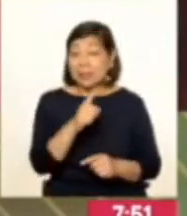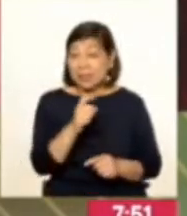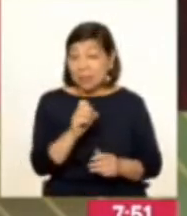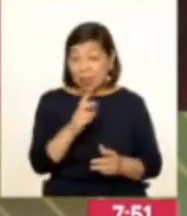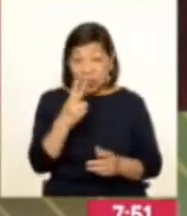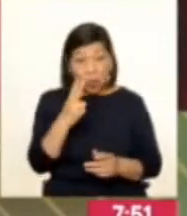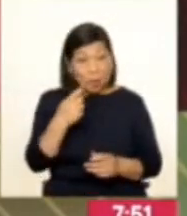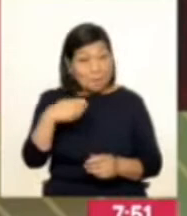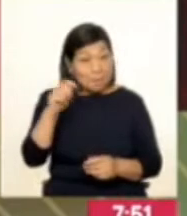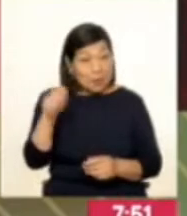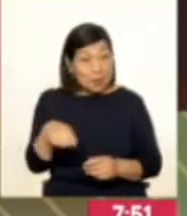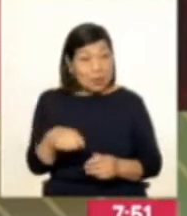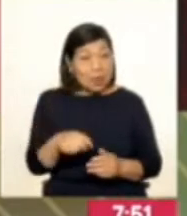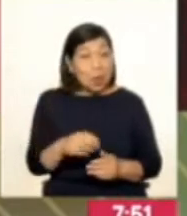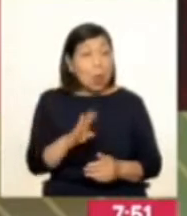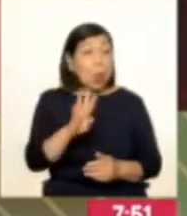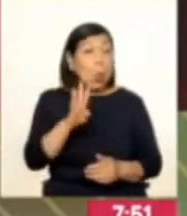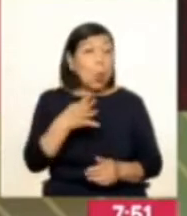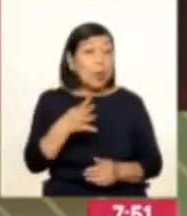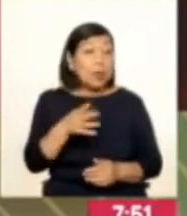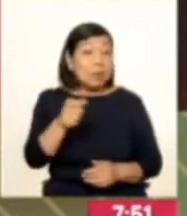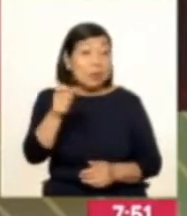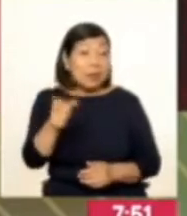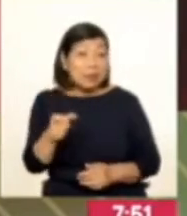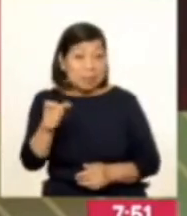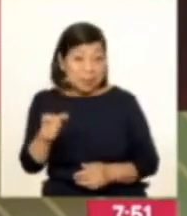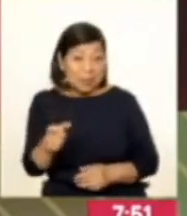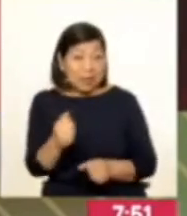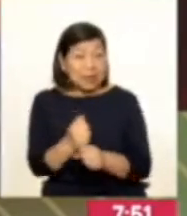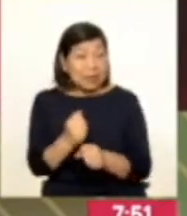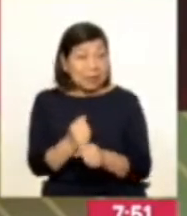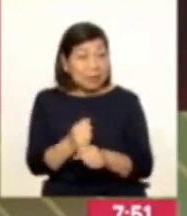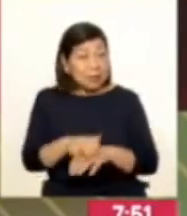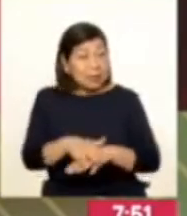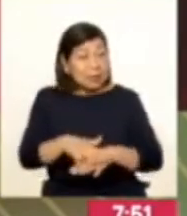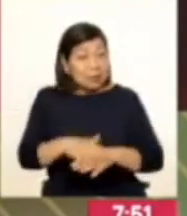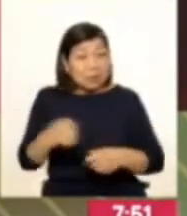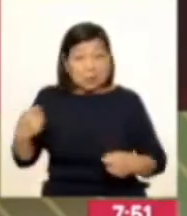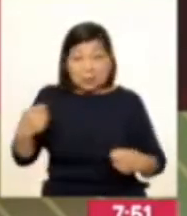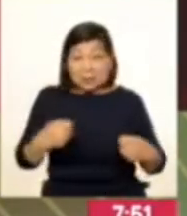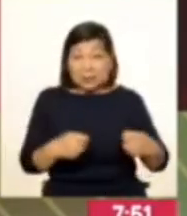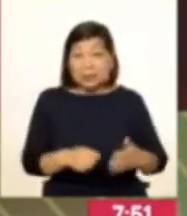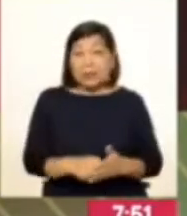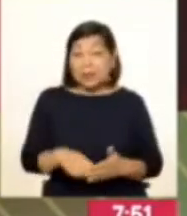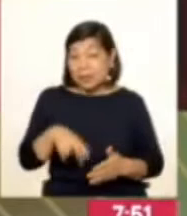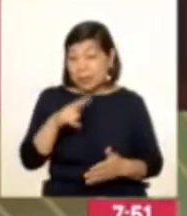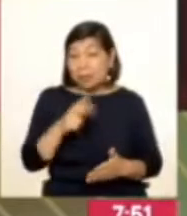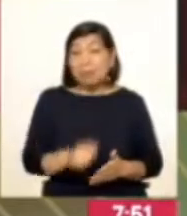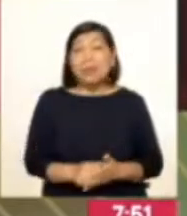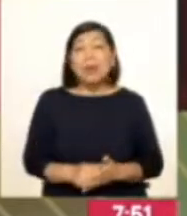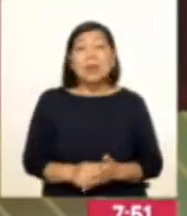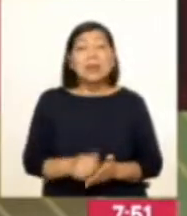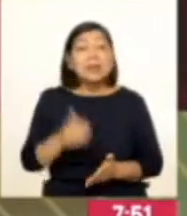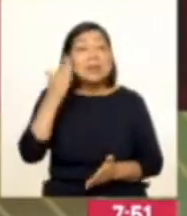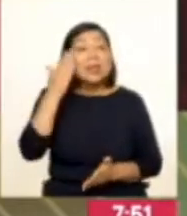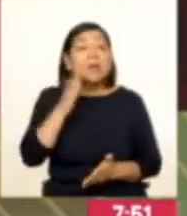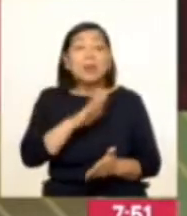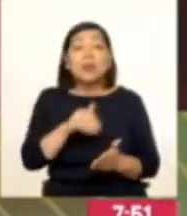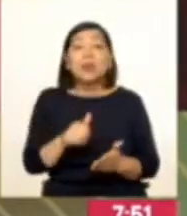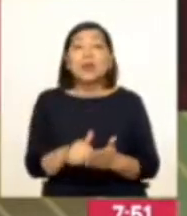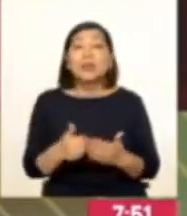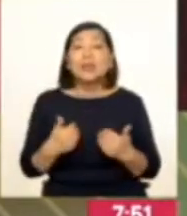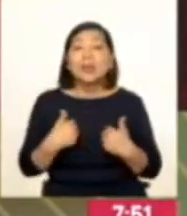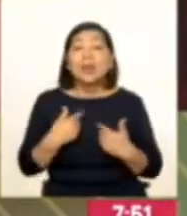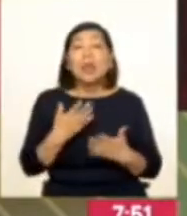El 2% de los más de 4000 funcionarios públicos que gestionan las inversiones públicas en el Perú saben todo lo que